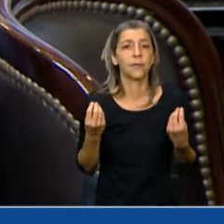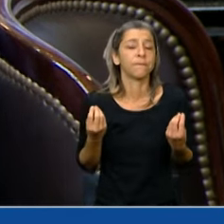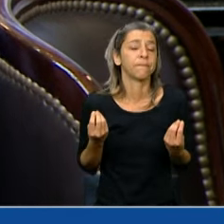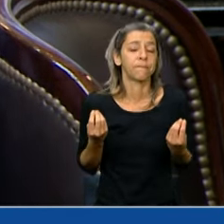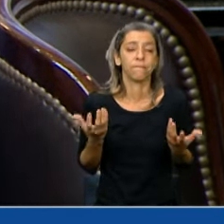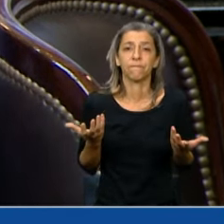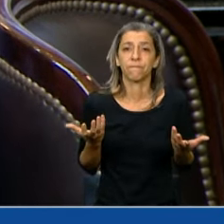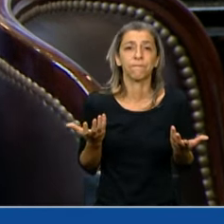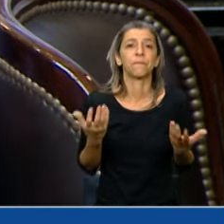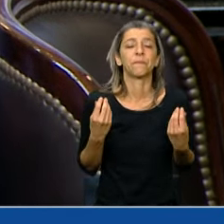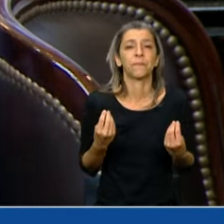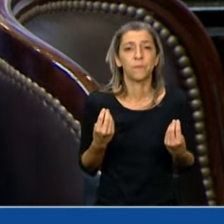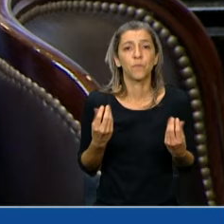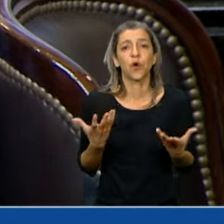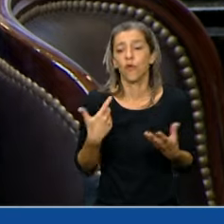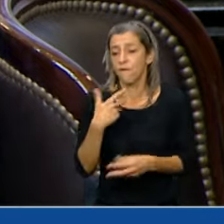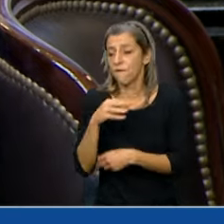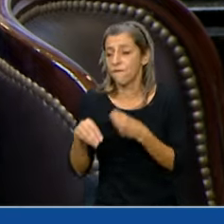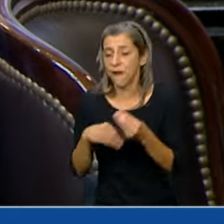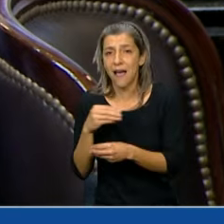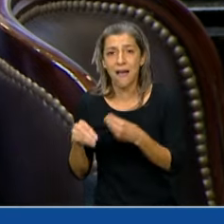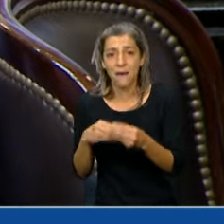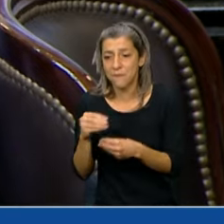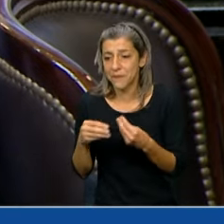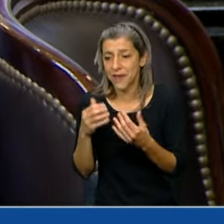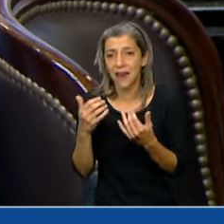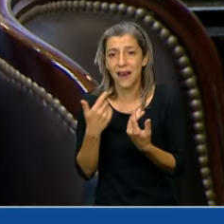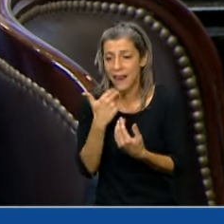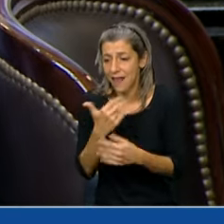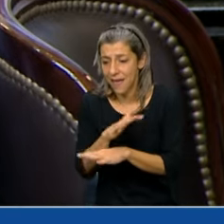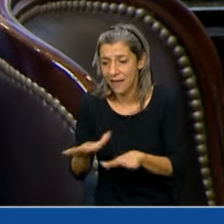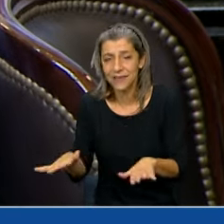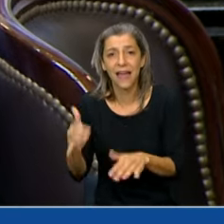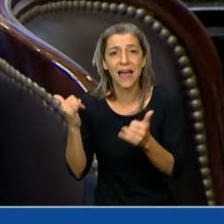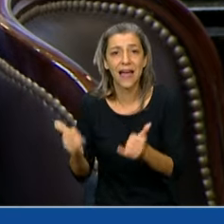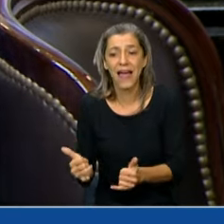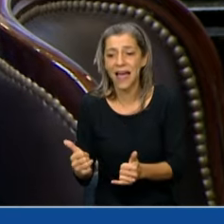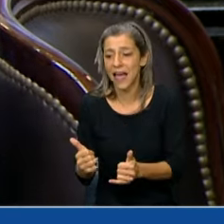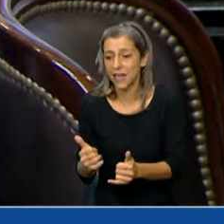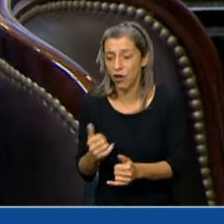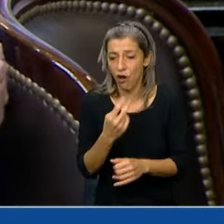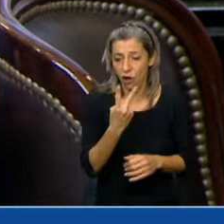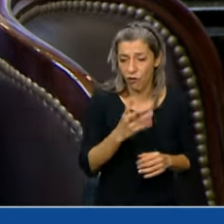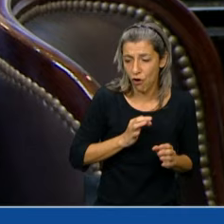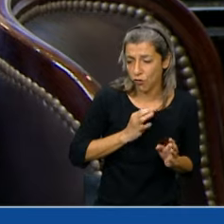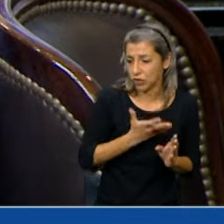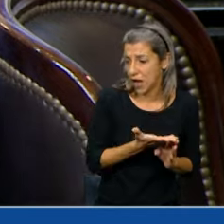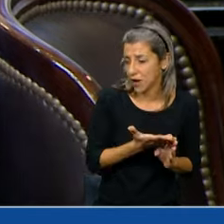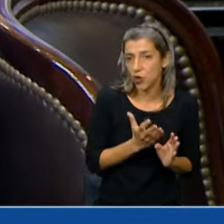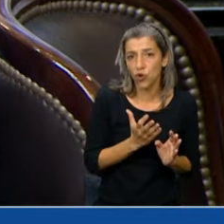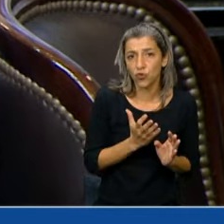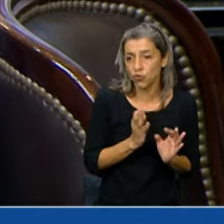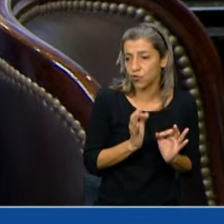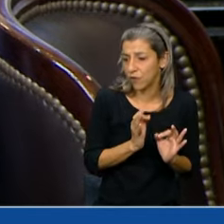y la familia tiene chicos y los chicos van a la escuela y llegan los 2 años no le quieren alquilar más